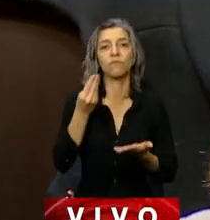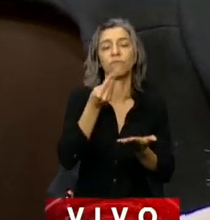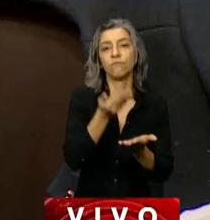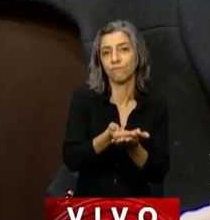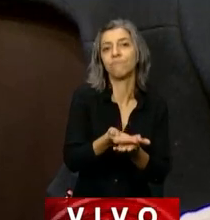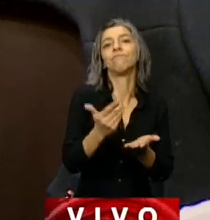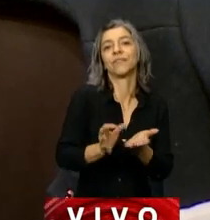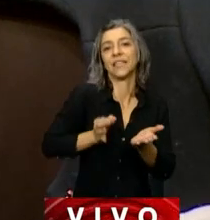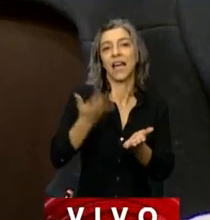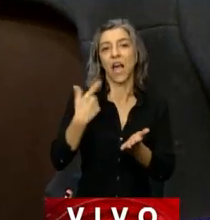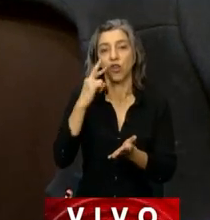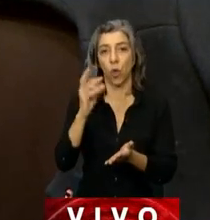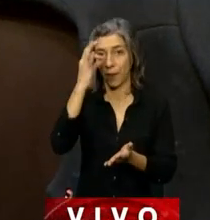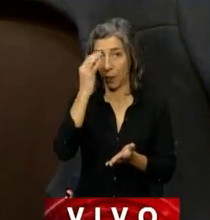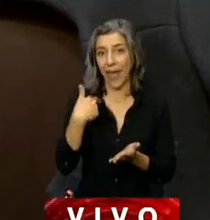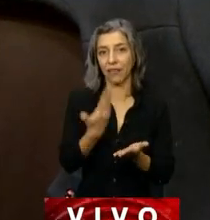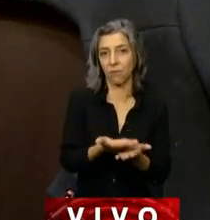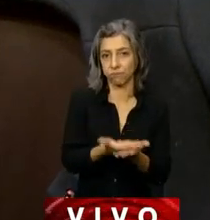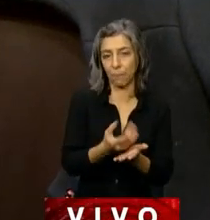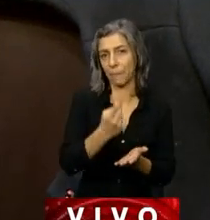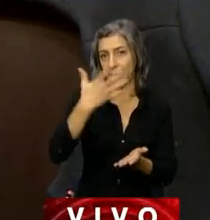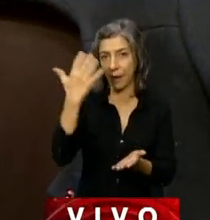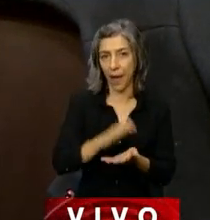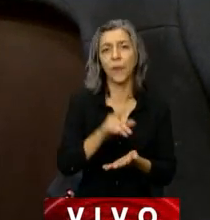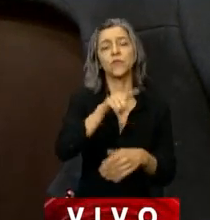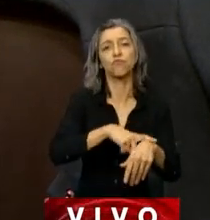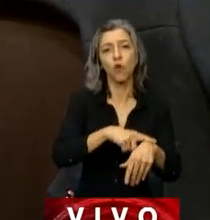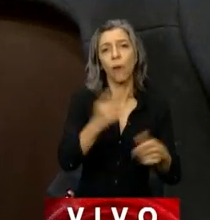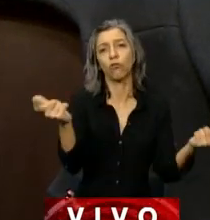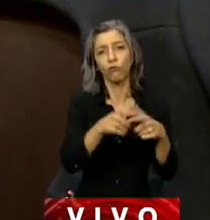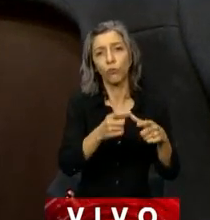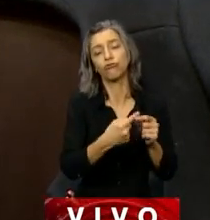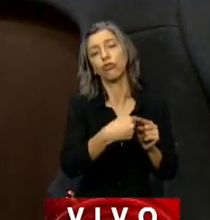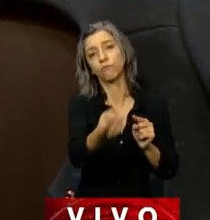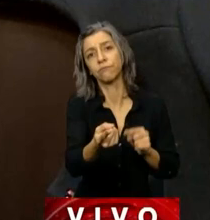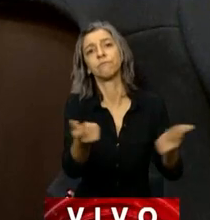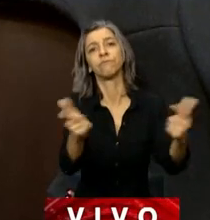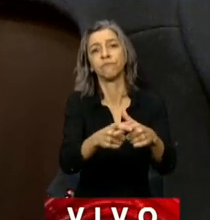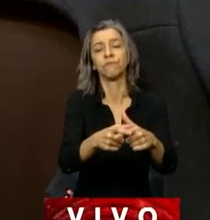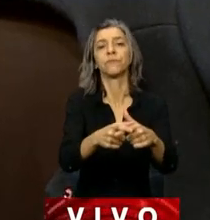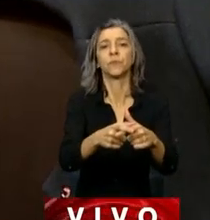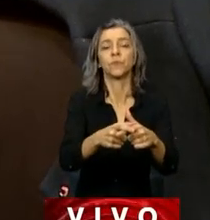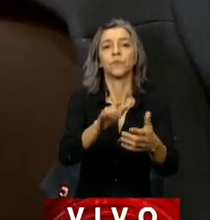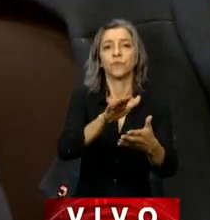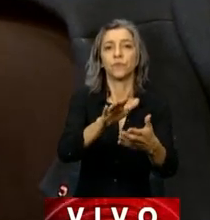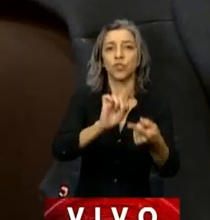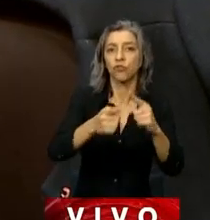oportunidad del año 2020 se le otorgaron giros a las comisiones de relaciones